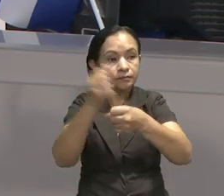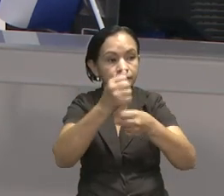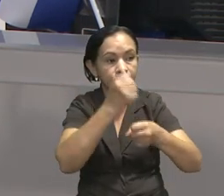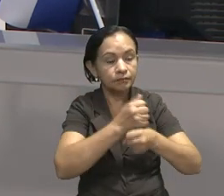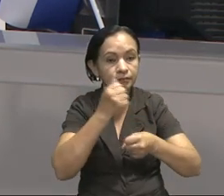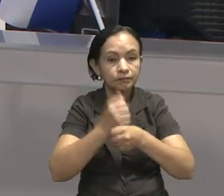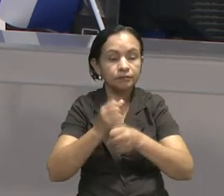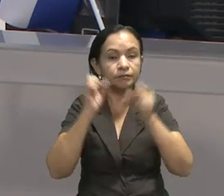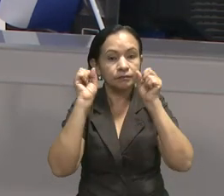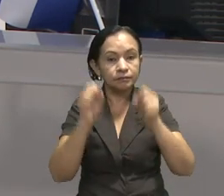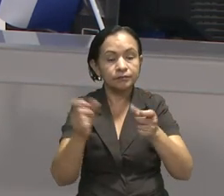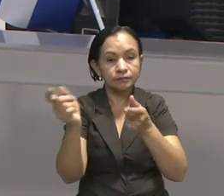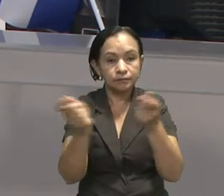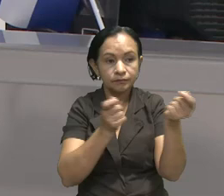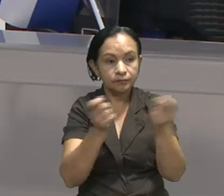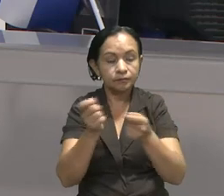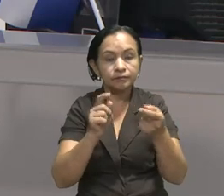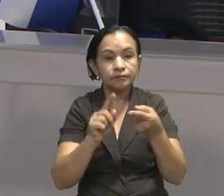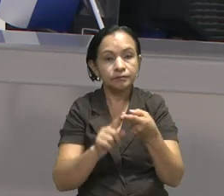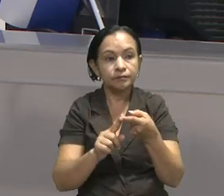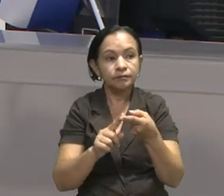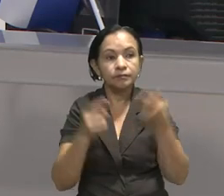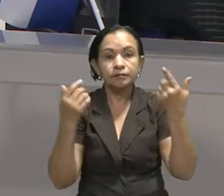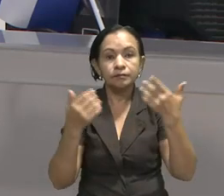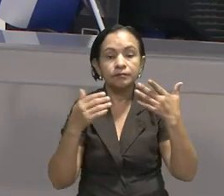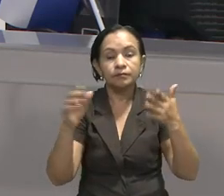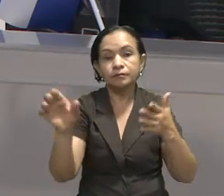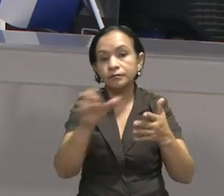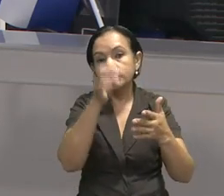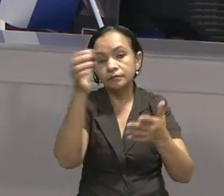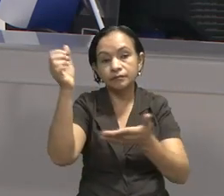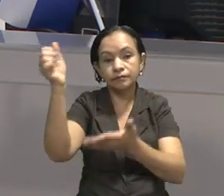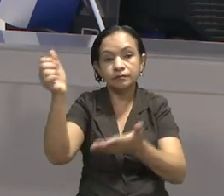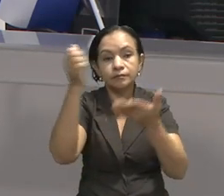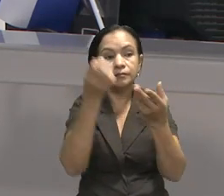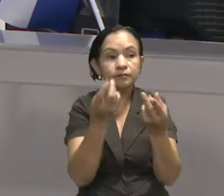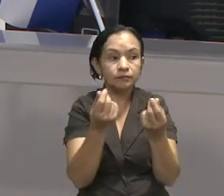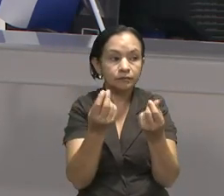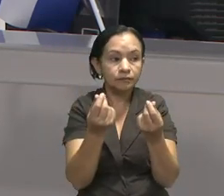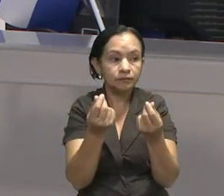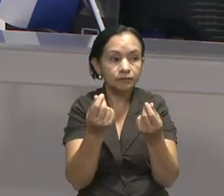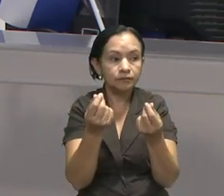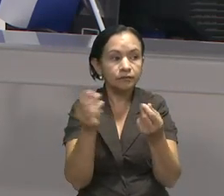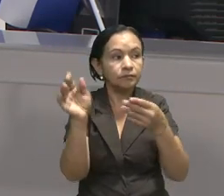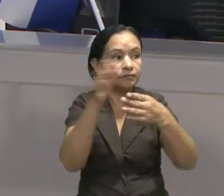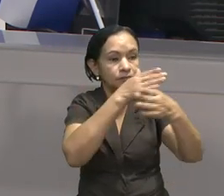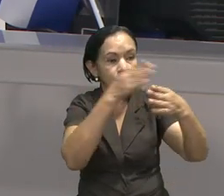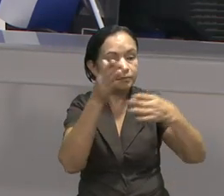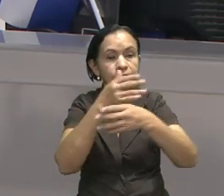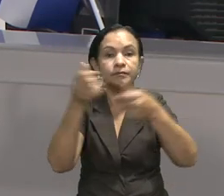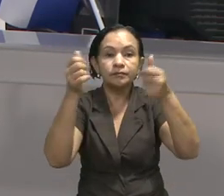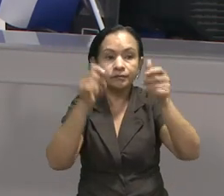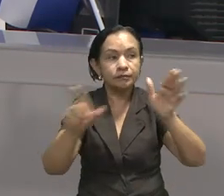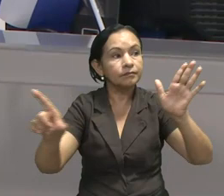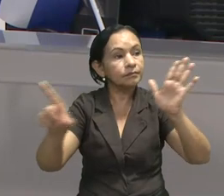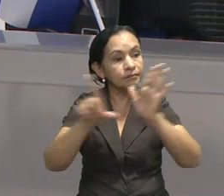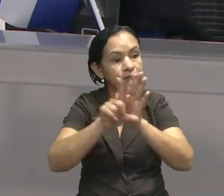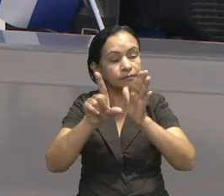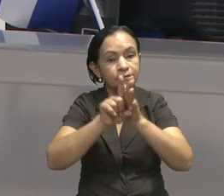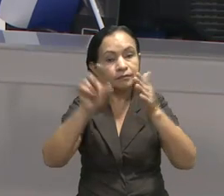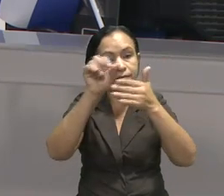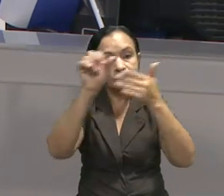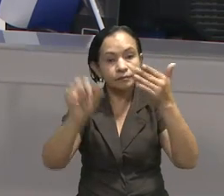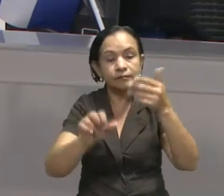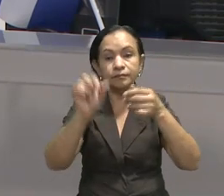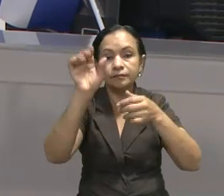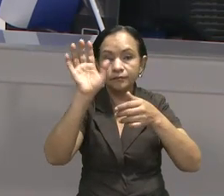y atribuciones regulatorias. Cualquier otro ingreso previsto en otras disposiciones legales. Artículo